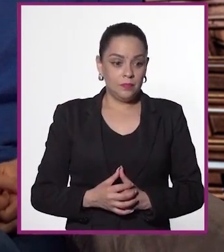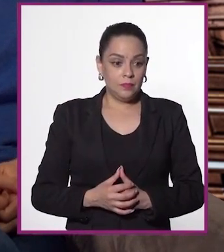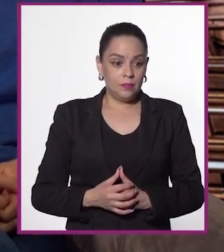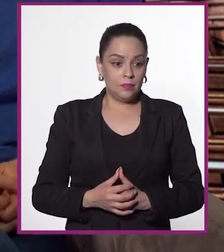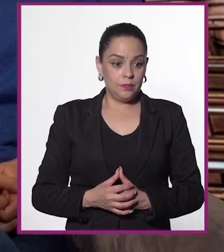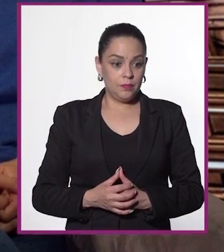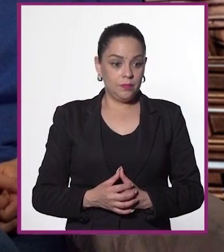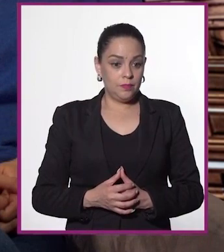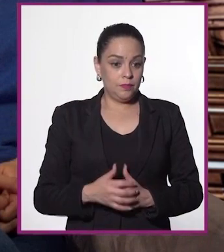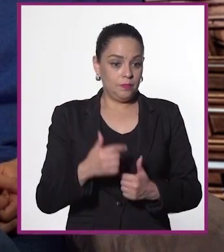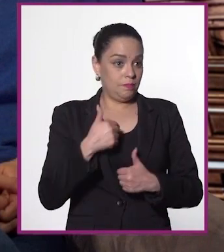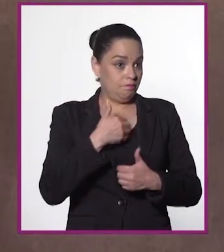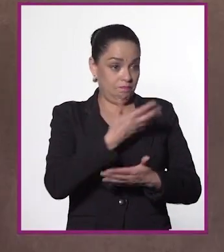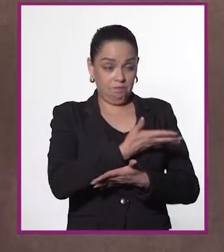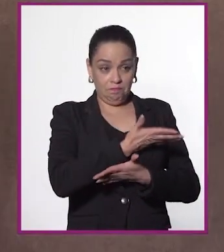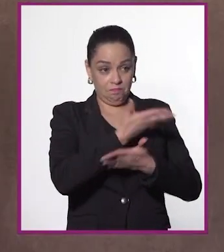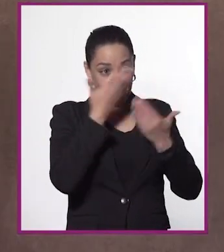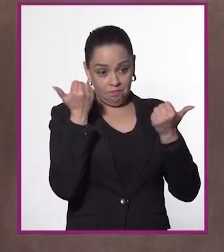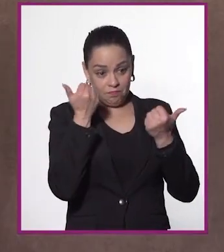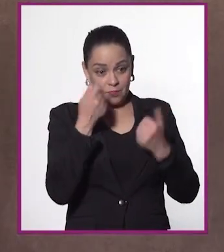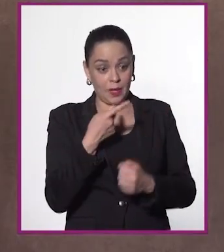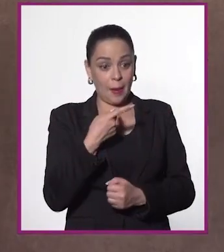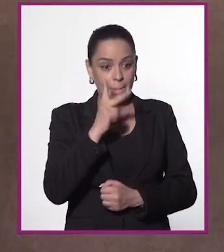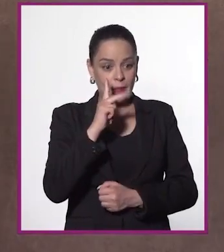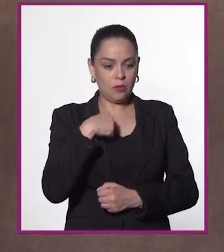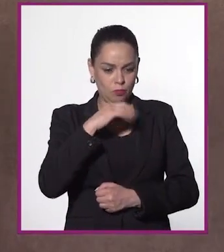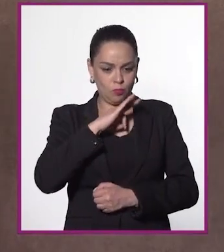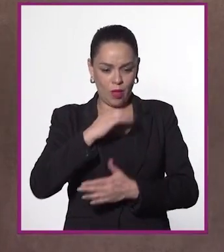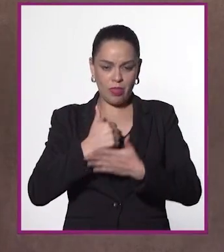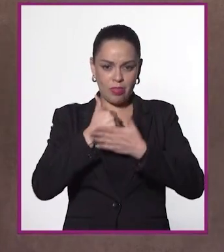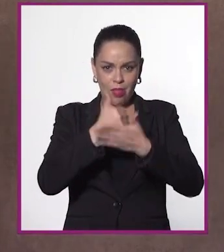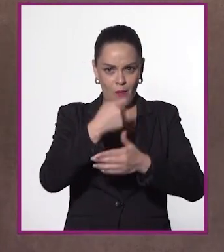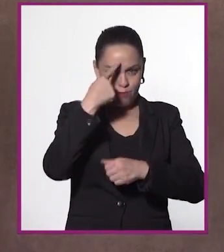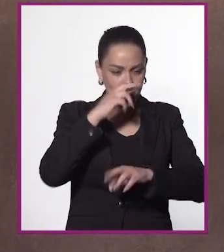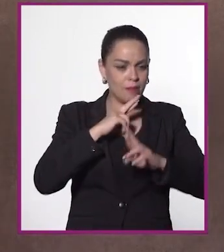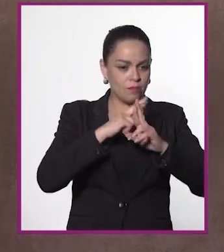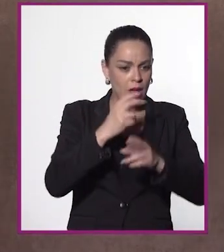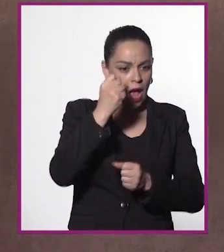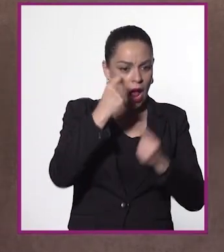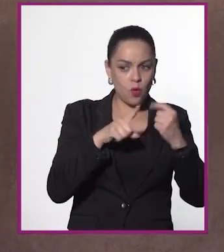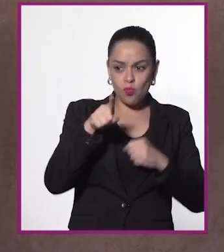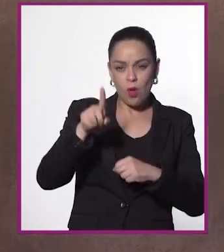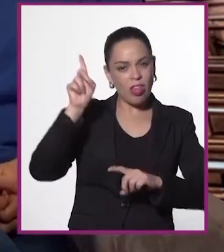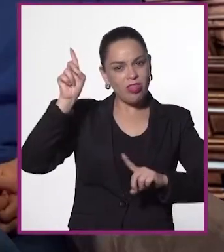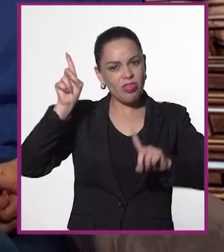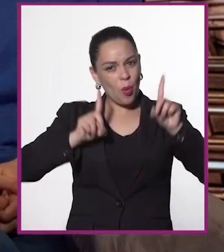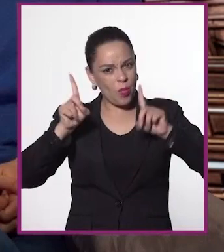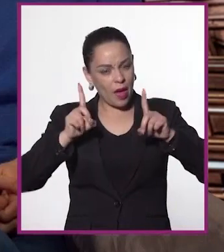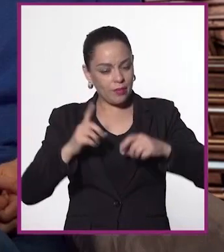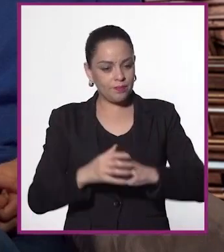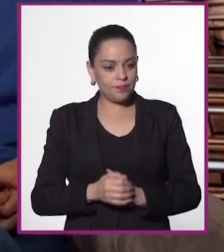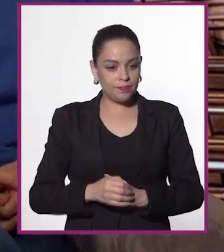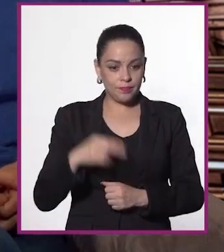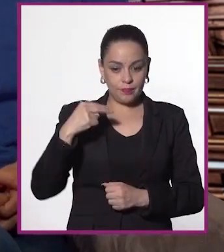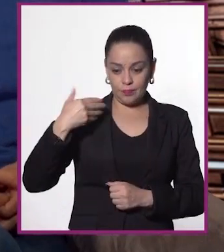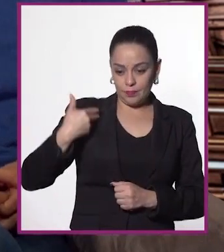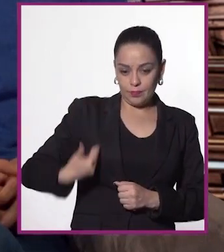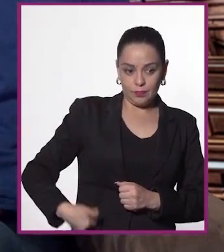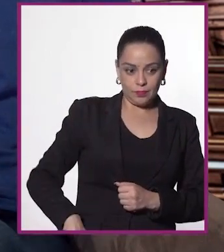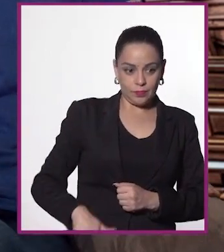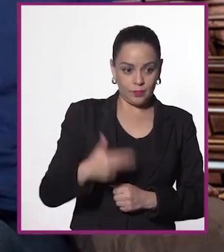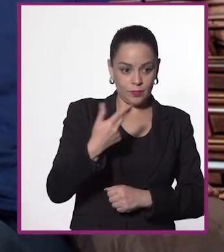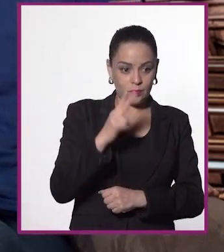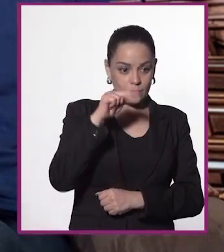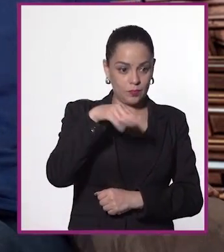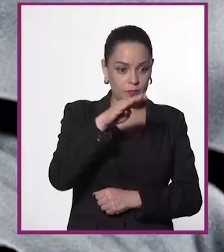No lo sé, señorita, pero yo podría ayudarle a responder algunas de sus dudas. Mi nombre es